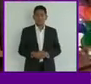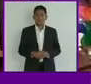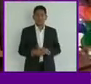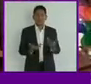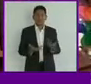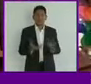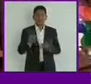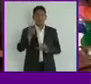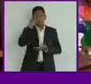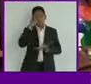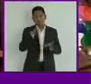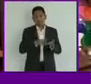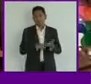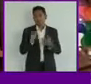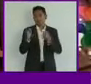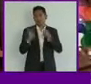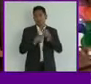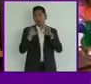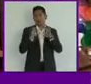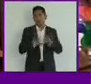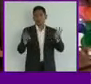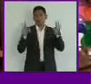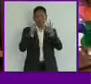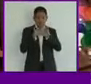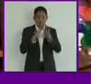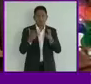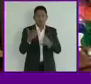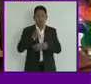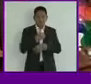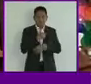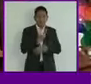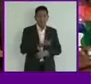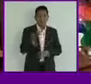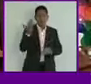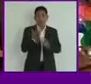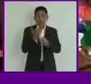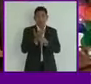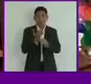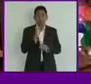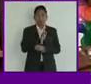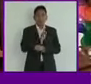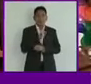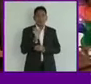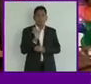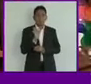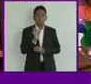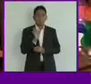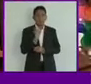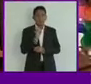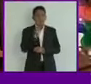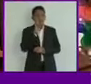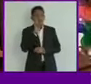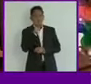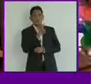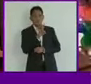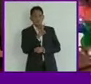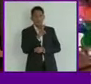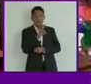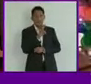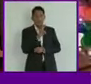gran objetivo, que es dirigirse a ustedes, lograr un acercamiento concreto, que ustedes ocupen espacios de hablar